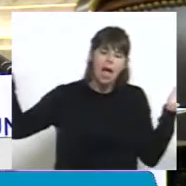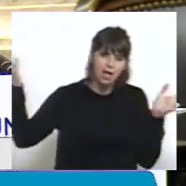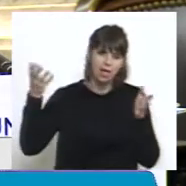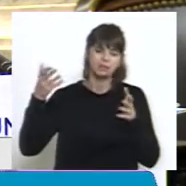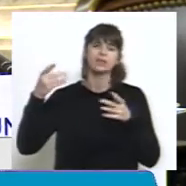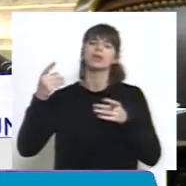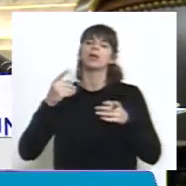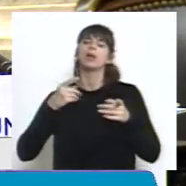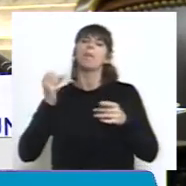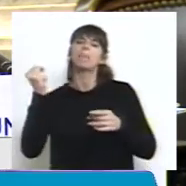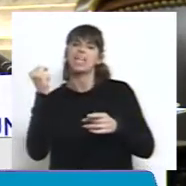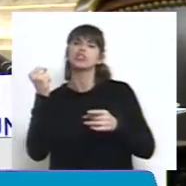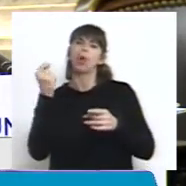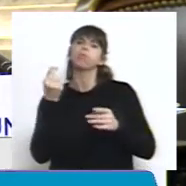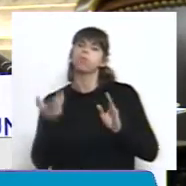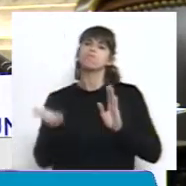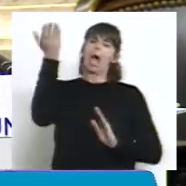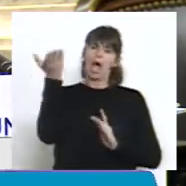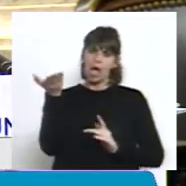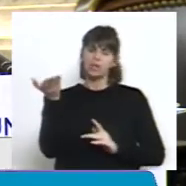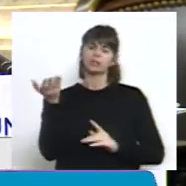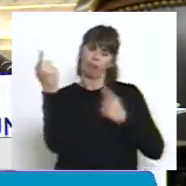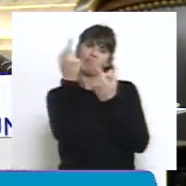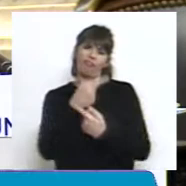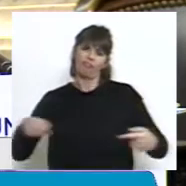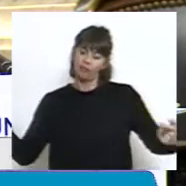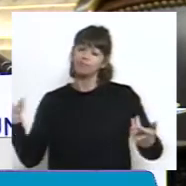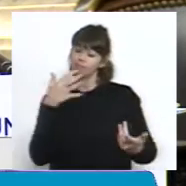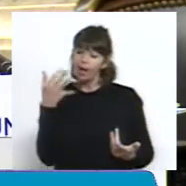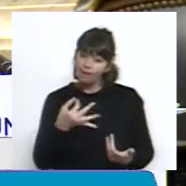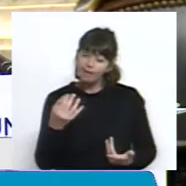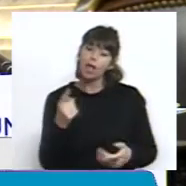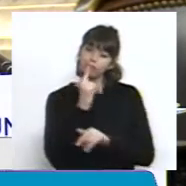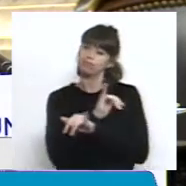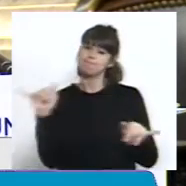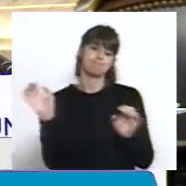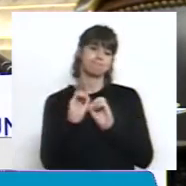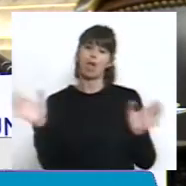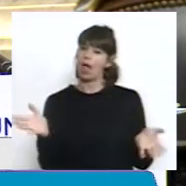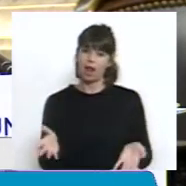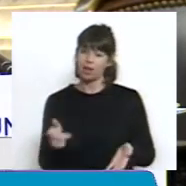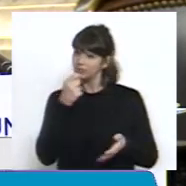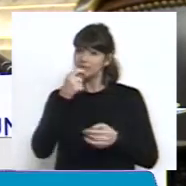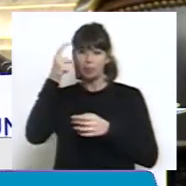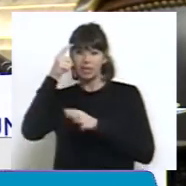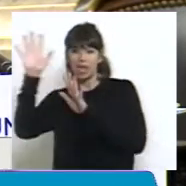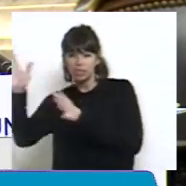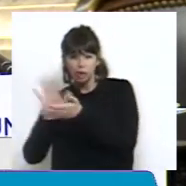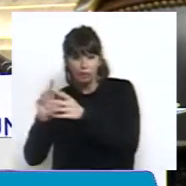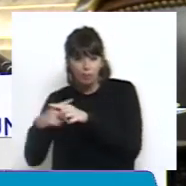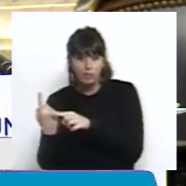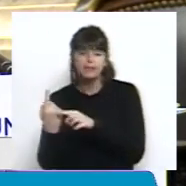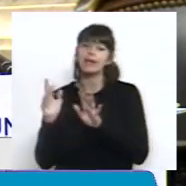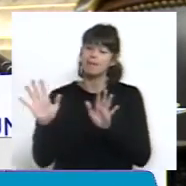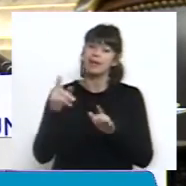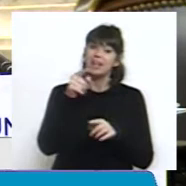la moneda y qué sé yo cuántas cosas más. Bueno, malas noticias para los que tienen esa visión de la política. Según este